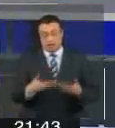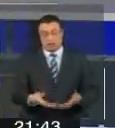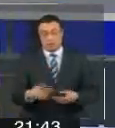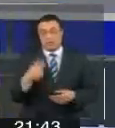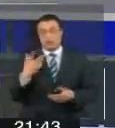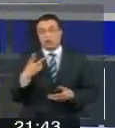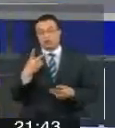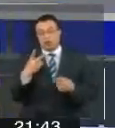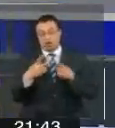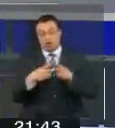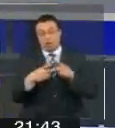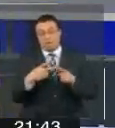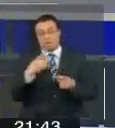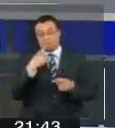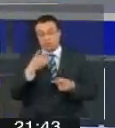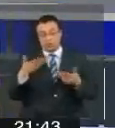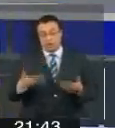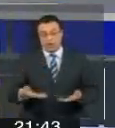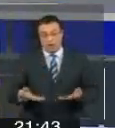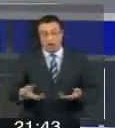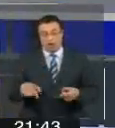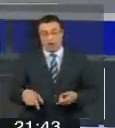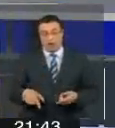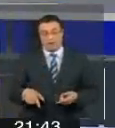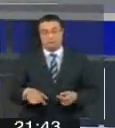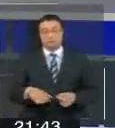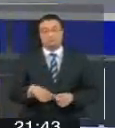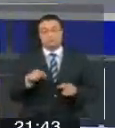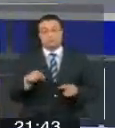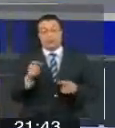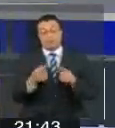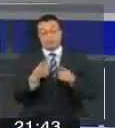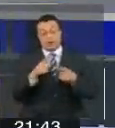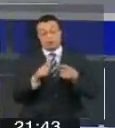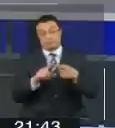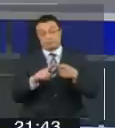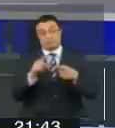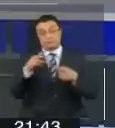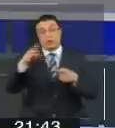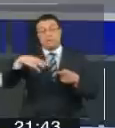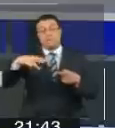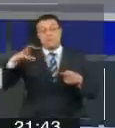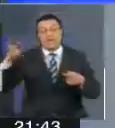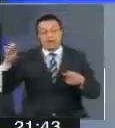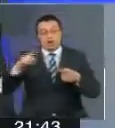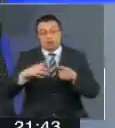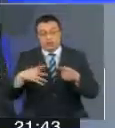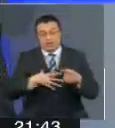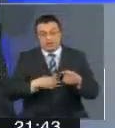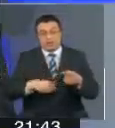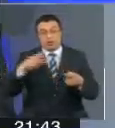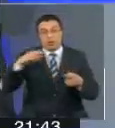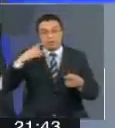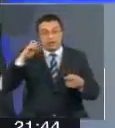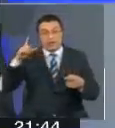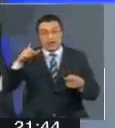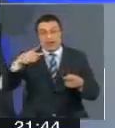dos para cerrar, que son del presente nuevamente. Lo primero tiene que ver con Marco Enríquez Ominami, hijo de Miguel